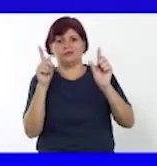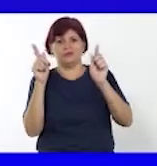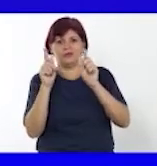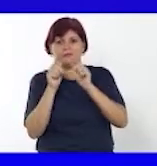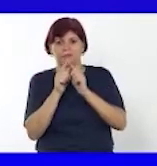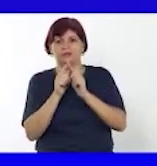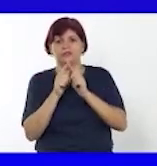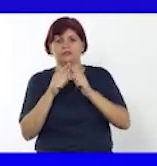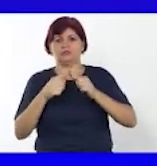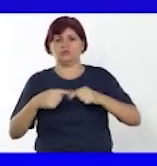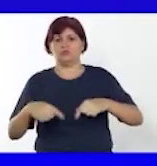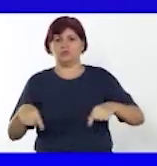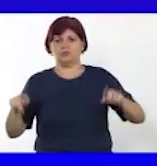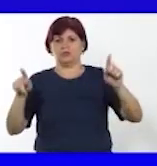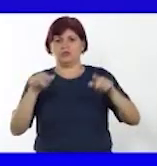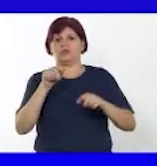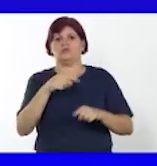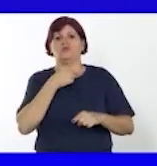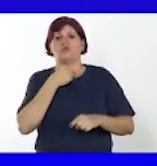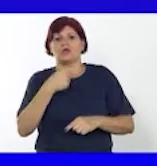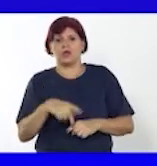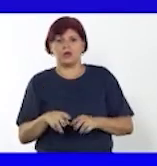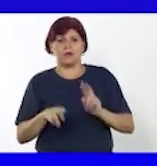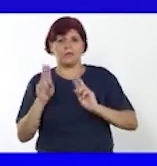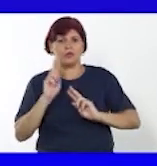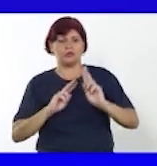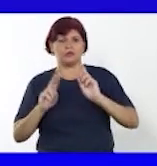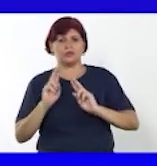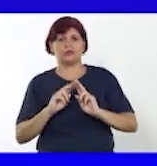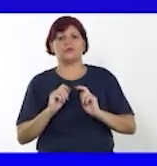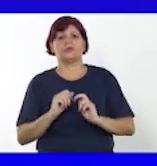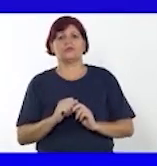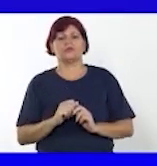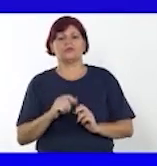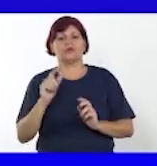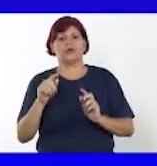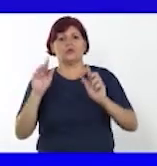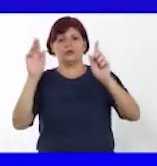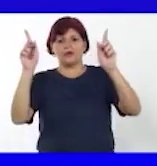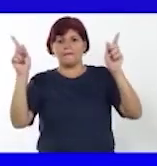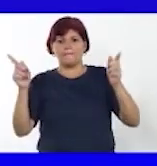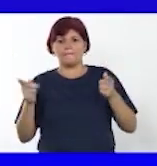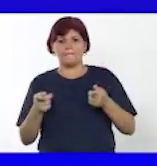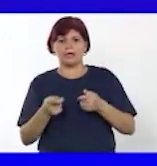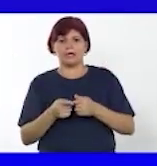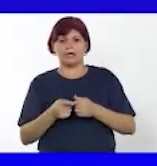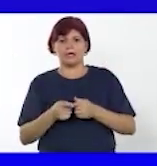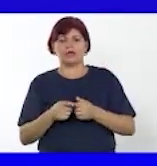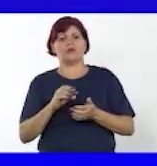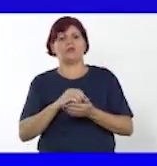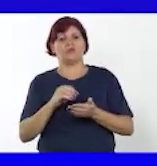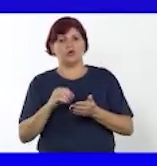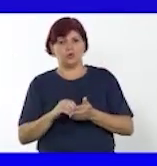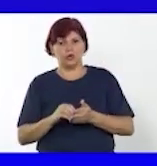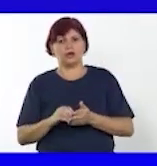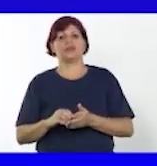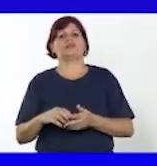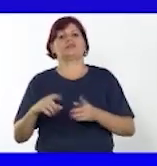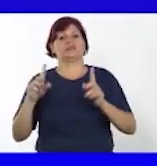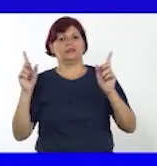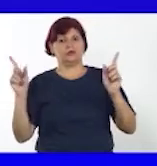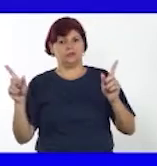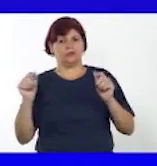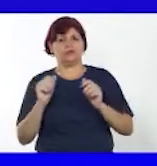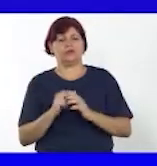tenemos el vértice de la parábola. Y ahí tenemos un ejemplo, ¿de acuerdo?, de un esbozo de una parábola como lugar